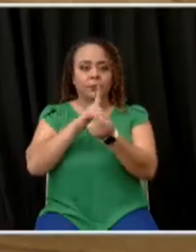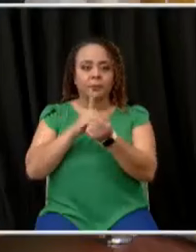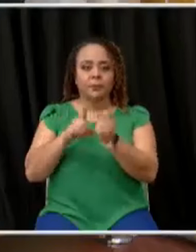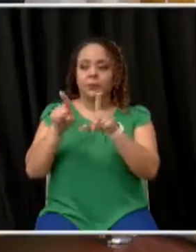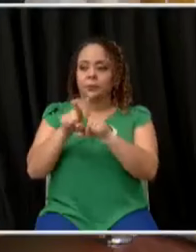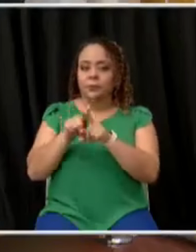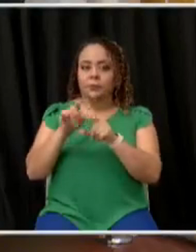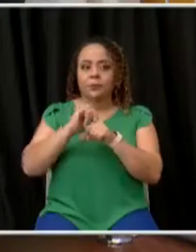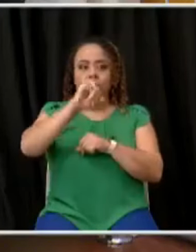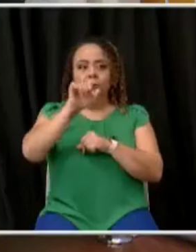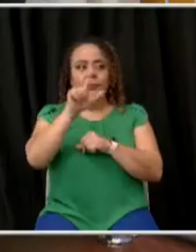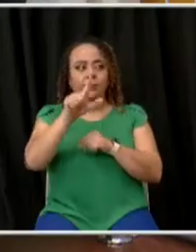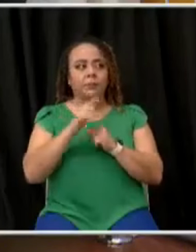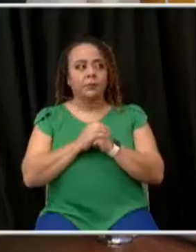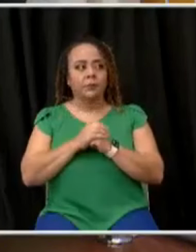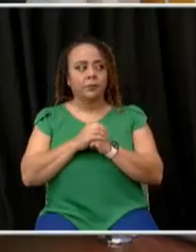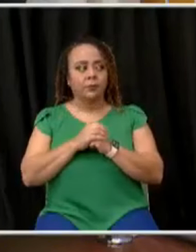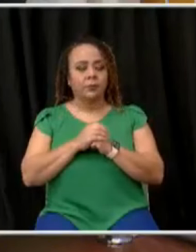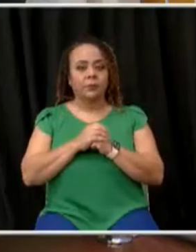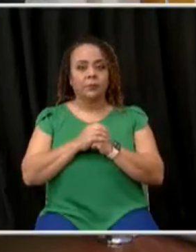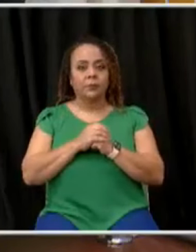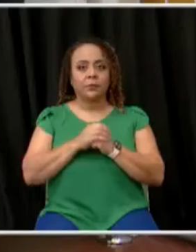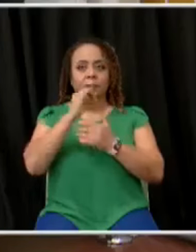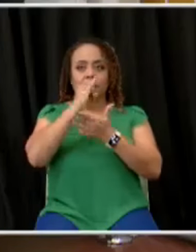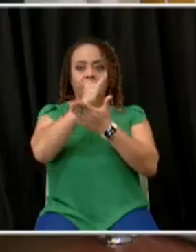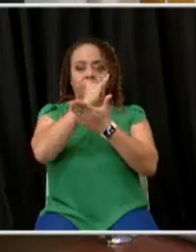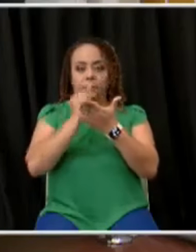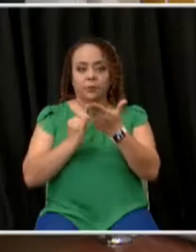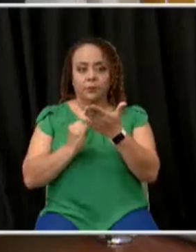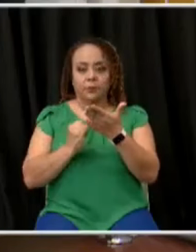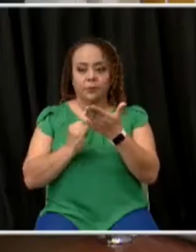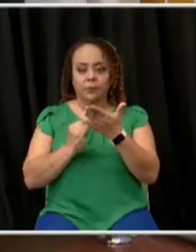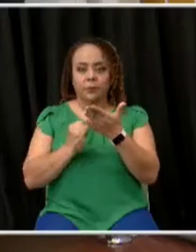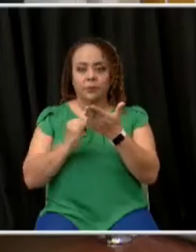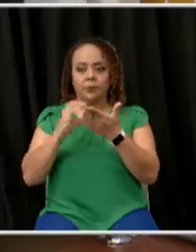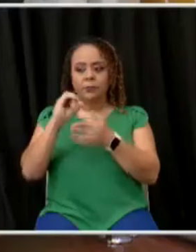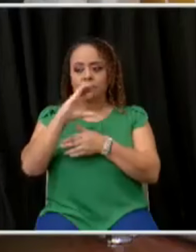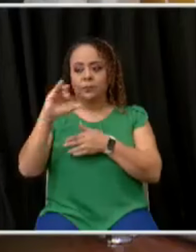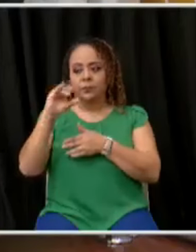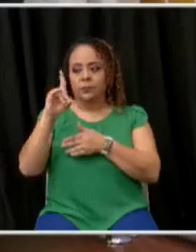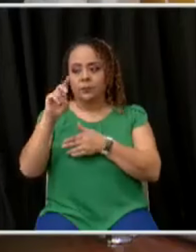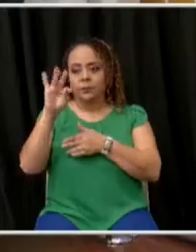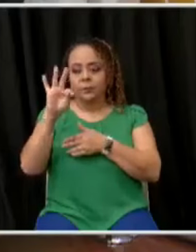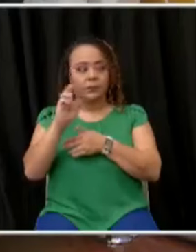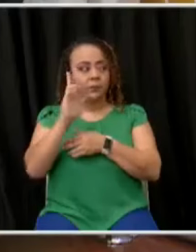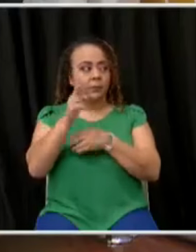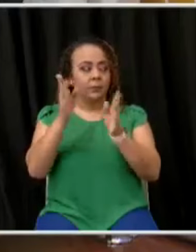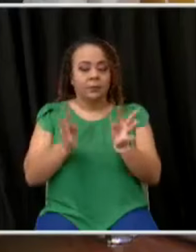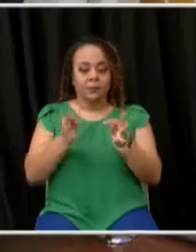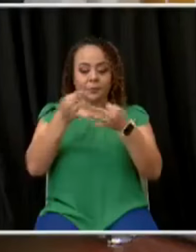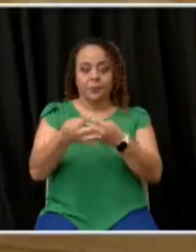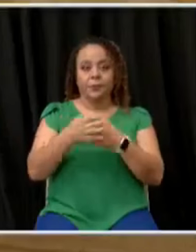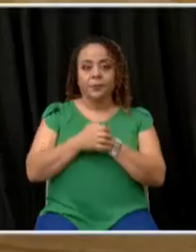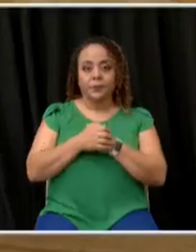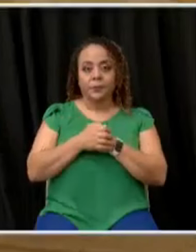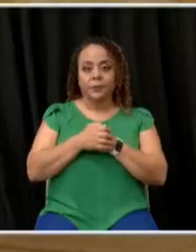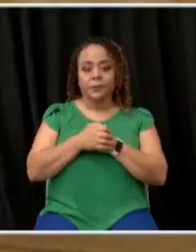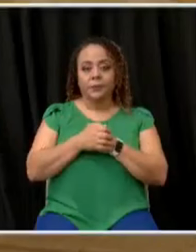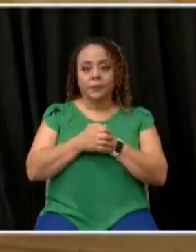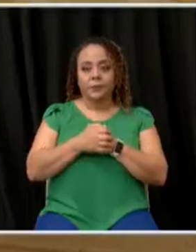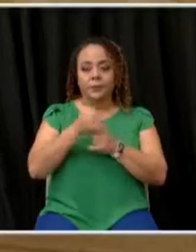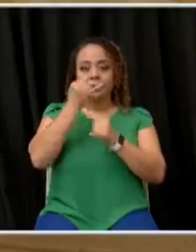estar en julio en Sarchí o en la zona de Occidente brindando este mismo taller. Vamos a estar